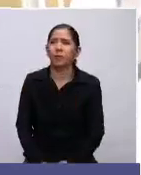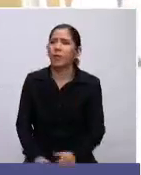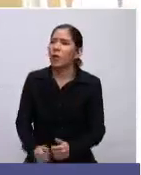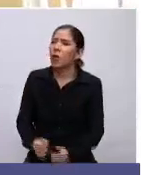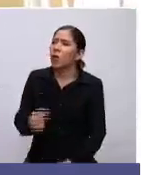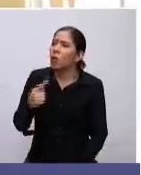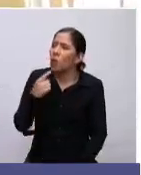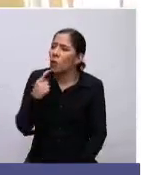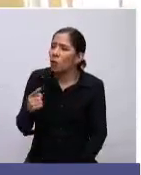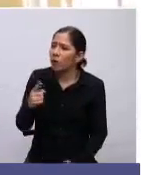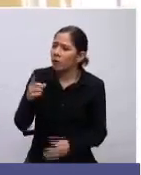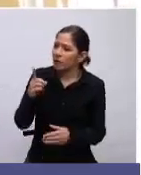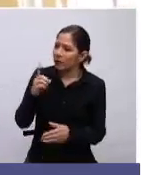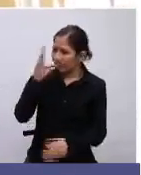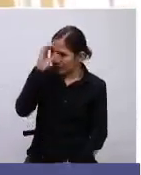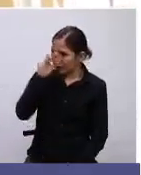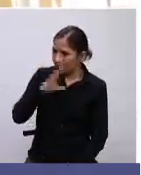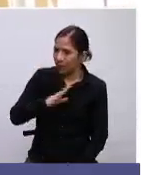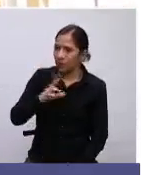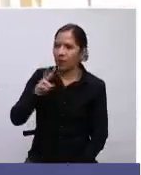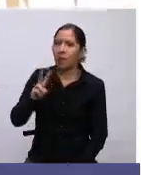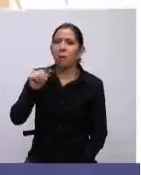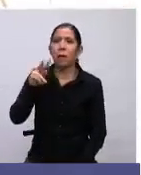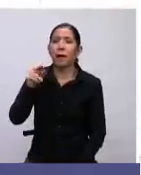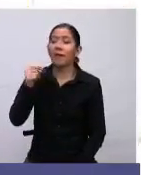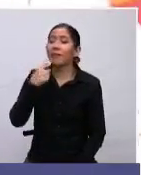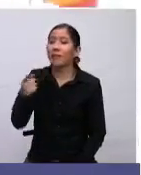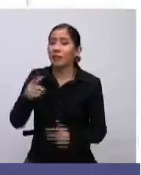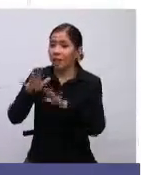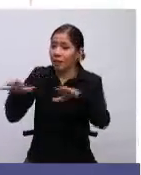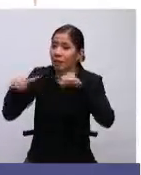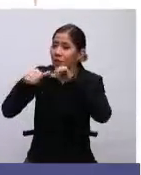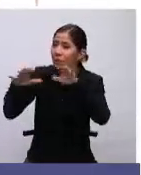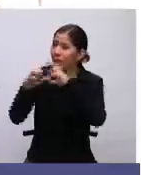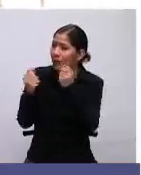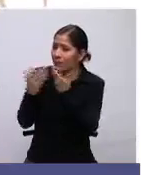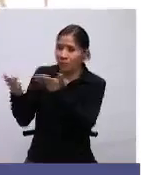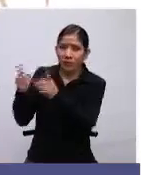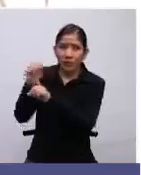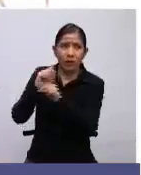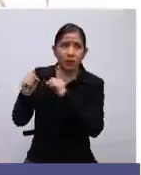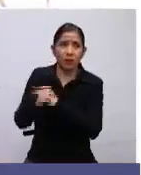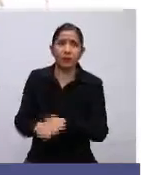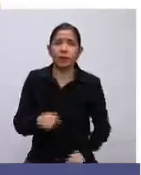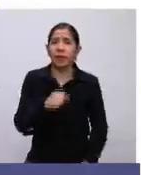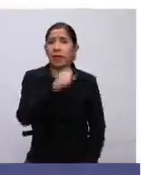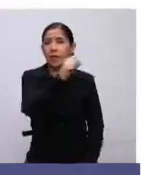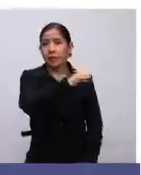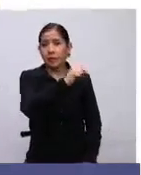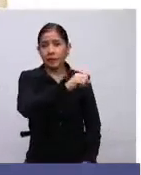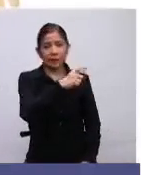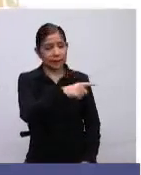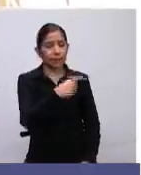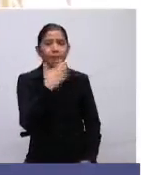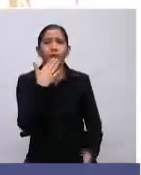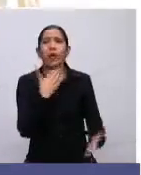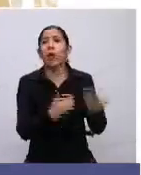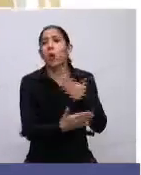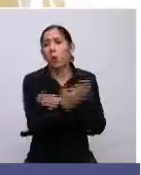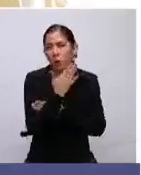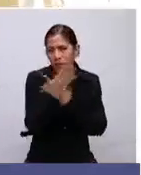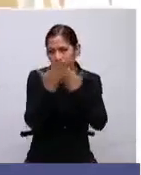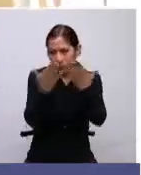Valentín? Lamentablemente, los estudiantes continúan pasando clases en estas condiciones. Así es, en principio muy buenos días a